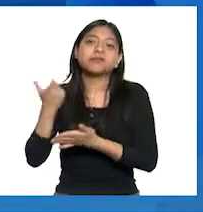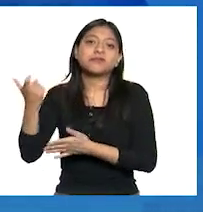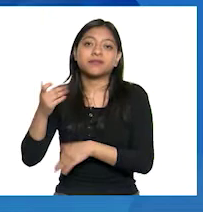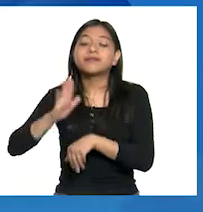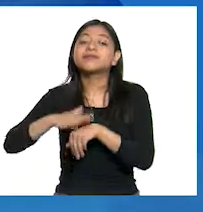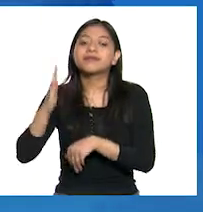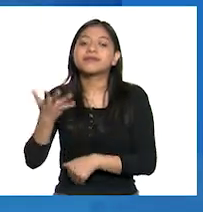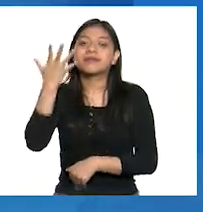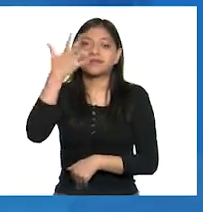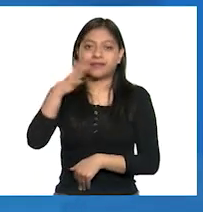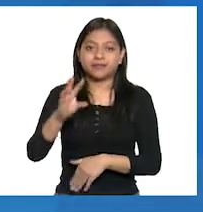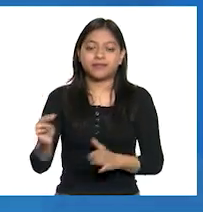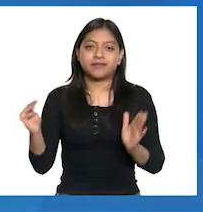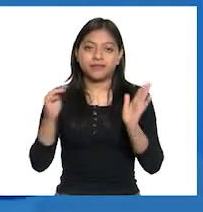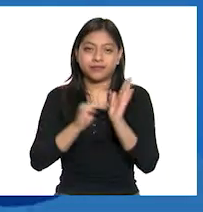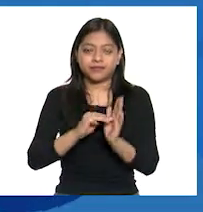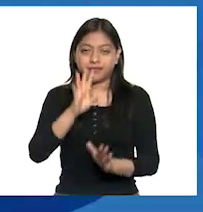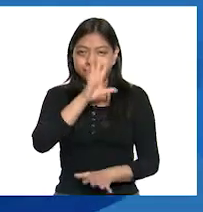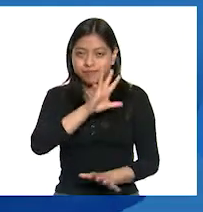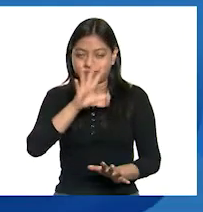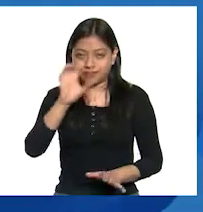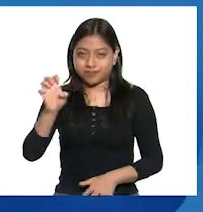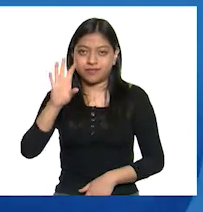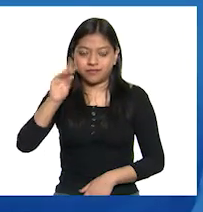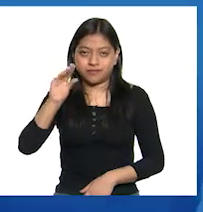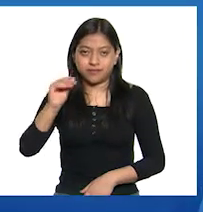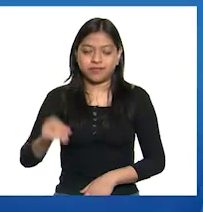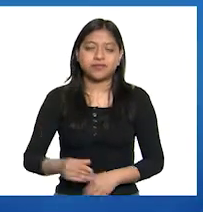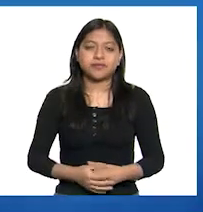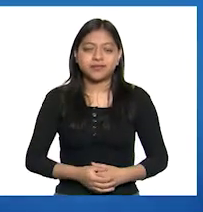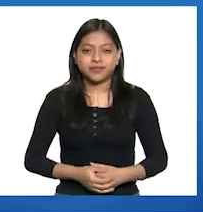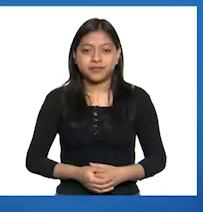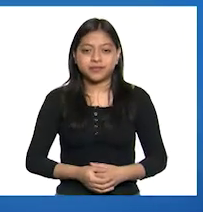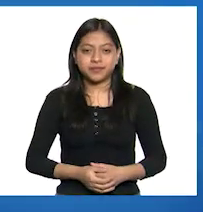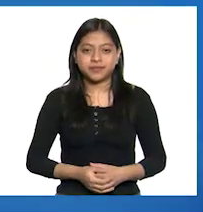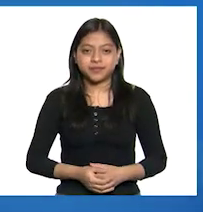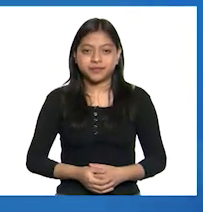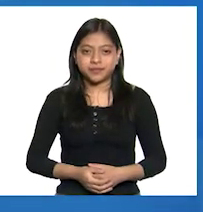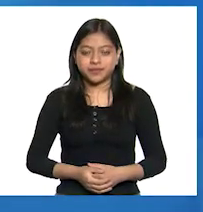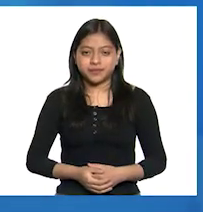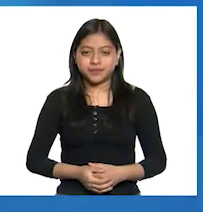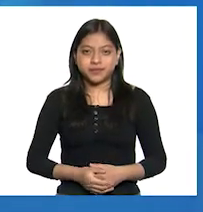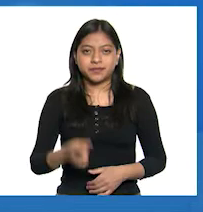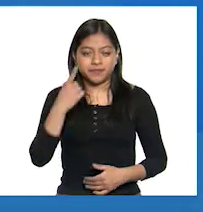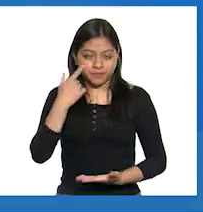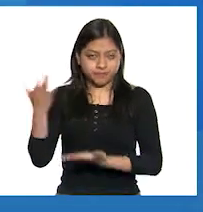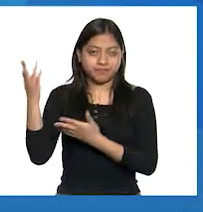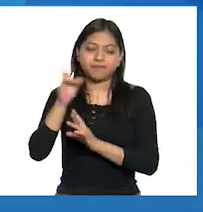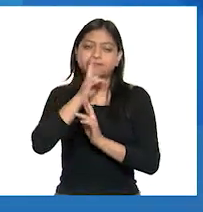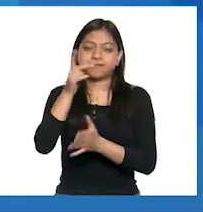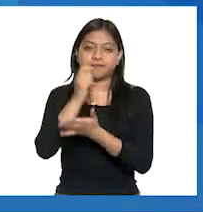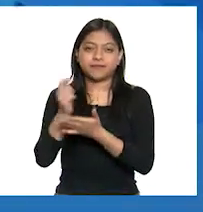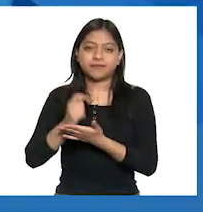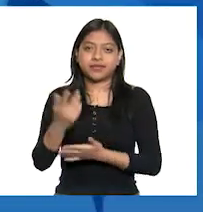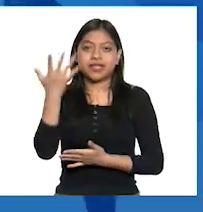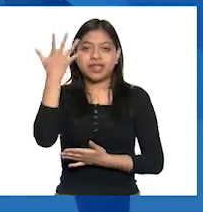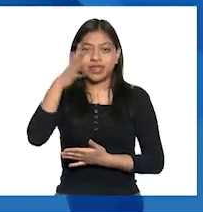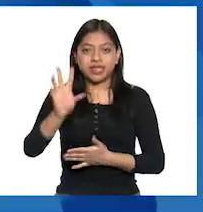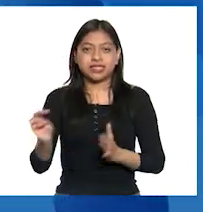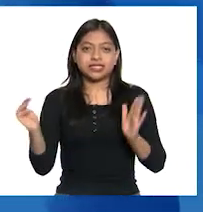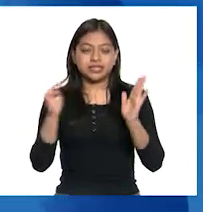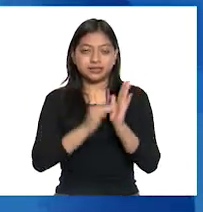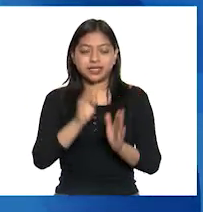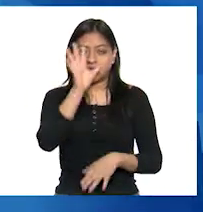10,590. 10,590 pesos. Exactamente, mire maestro Lalo, ahí también está en la pantalla la respuesta a la